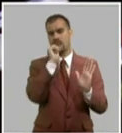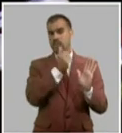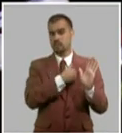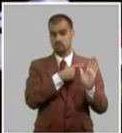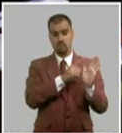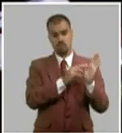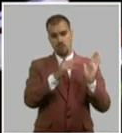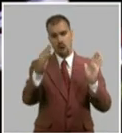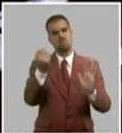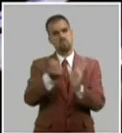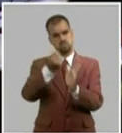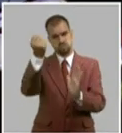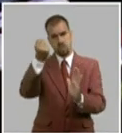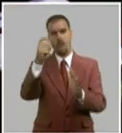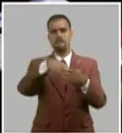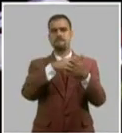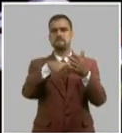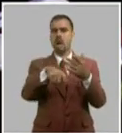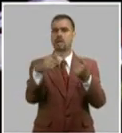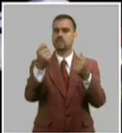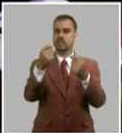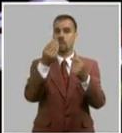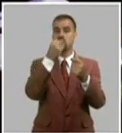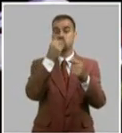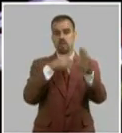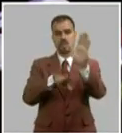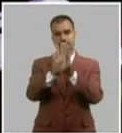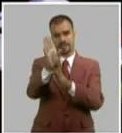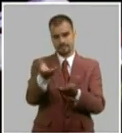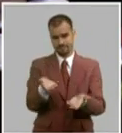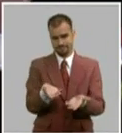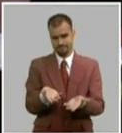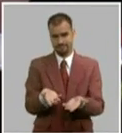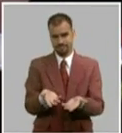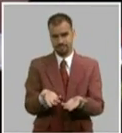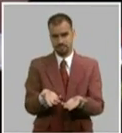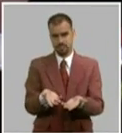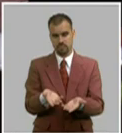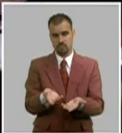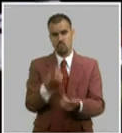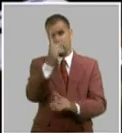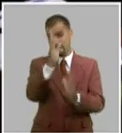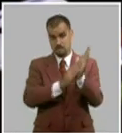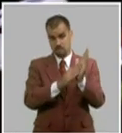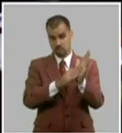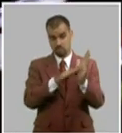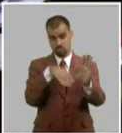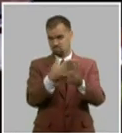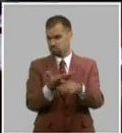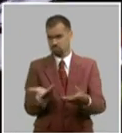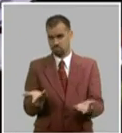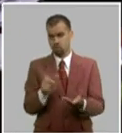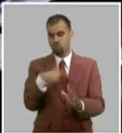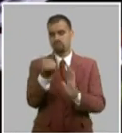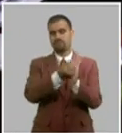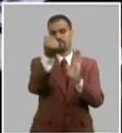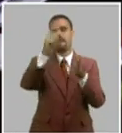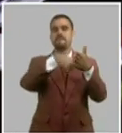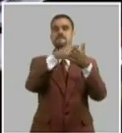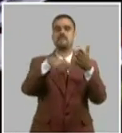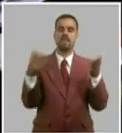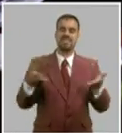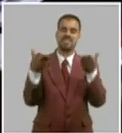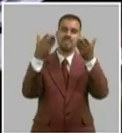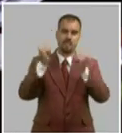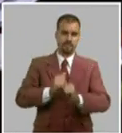estrategia económico y social de impulso a la economía. Un mes después aprobamos el Plan Nacional de